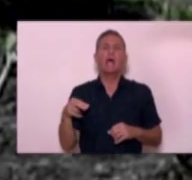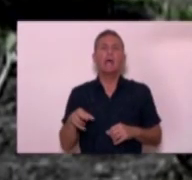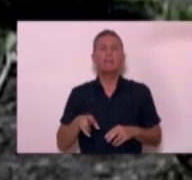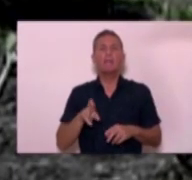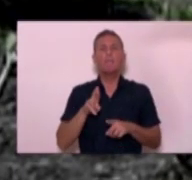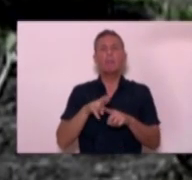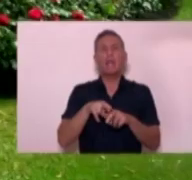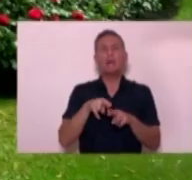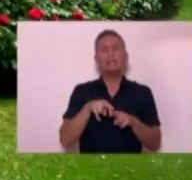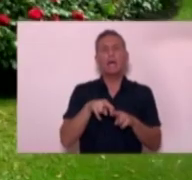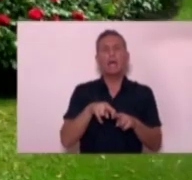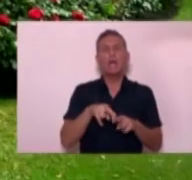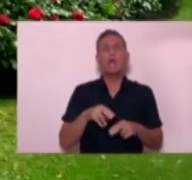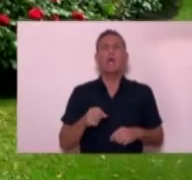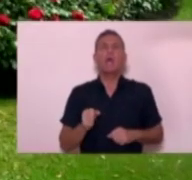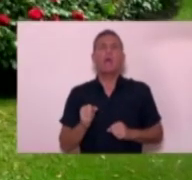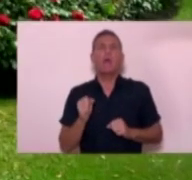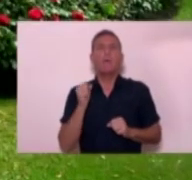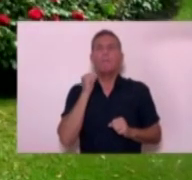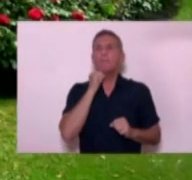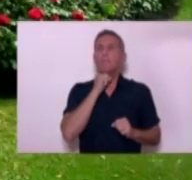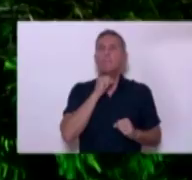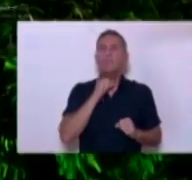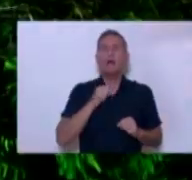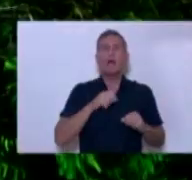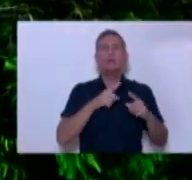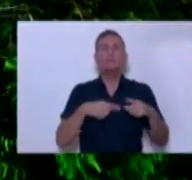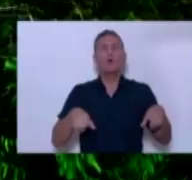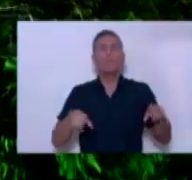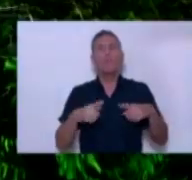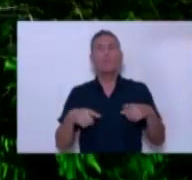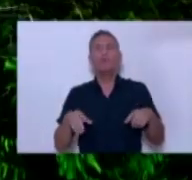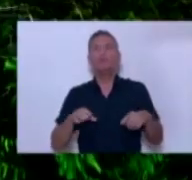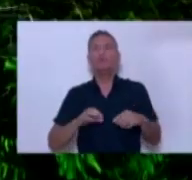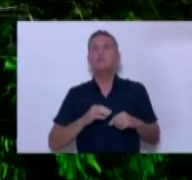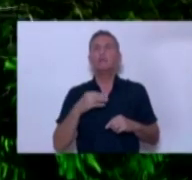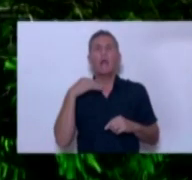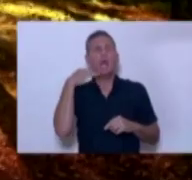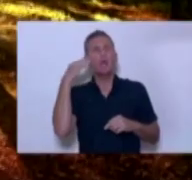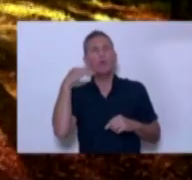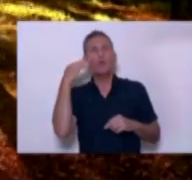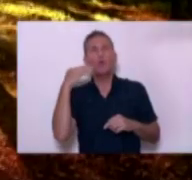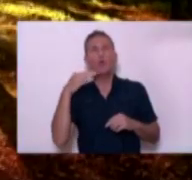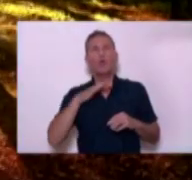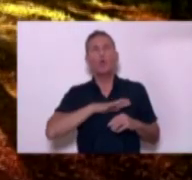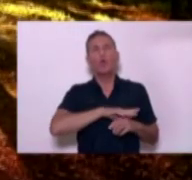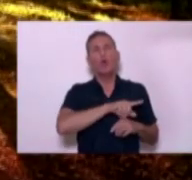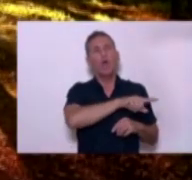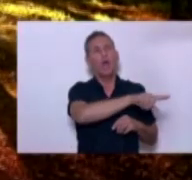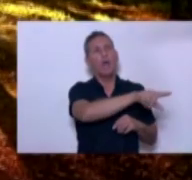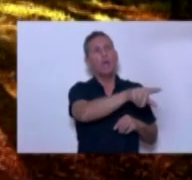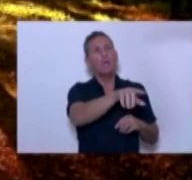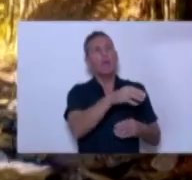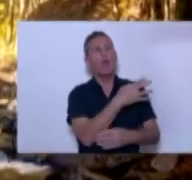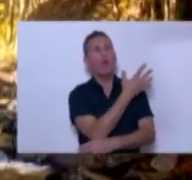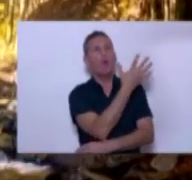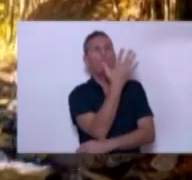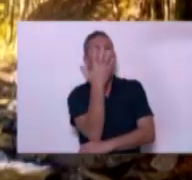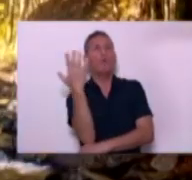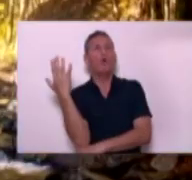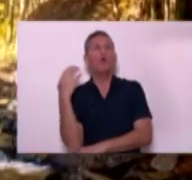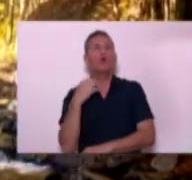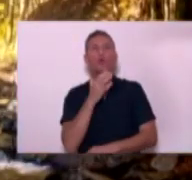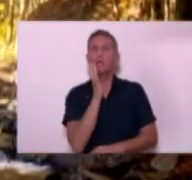vez música y color. Y allá en el fondo había un bosque muy grande y hermoso